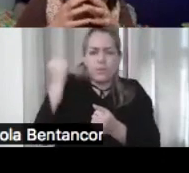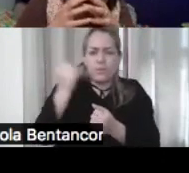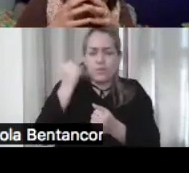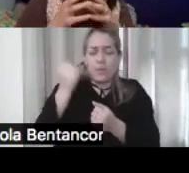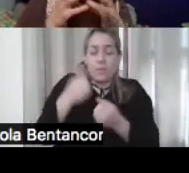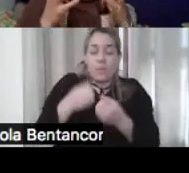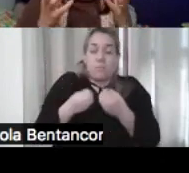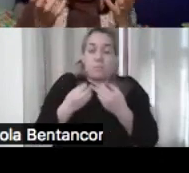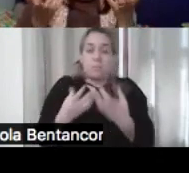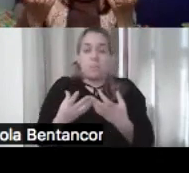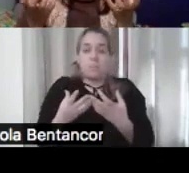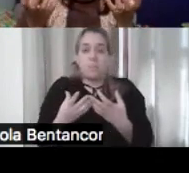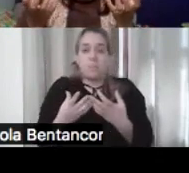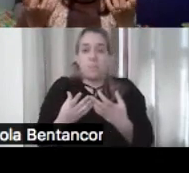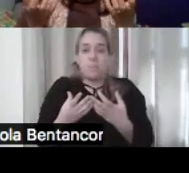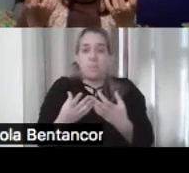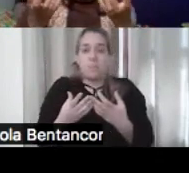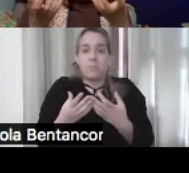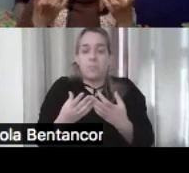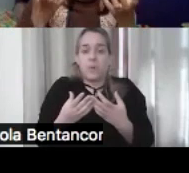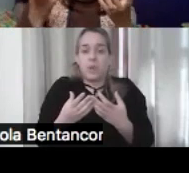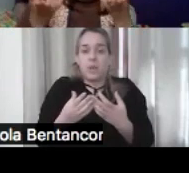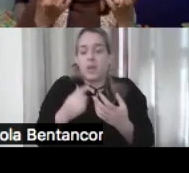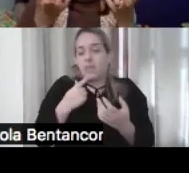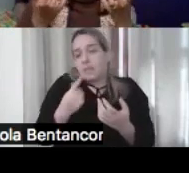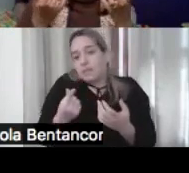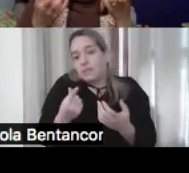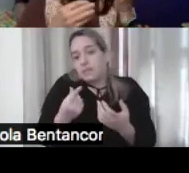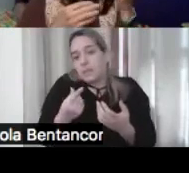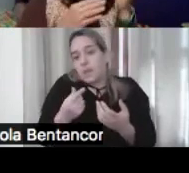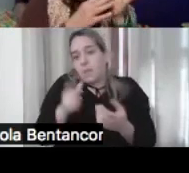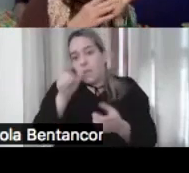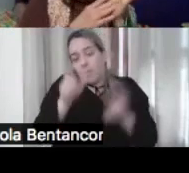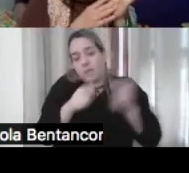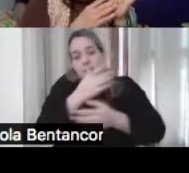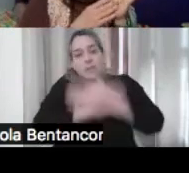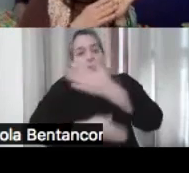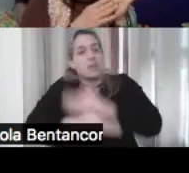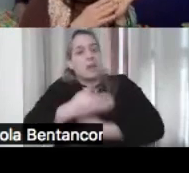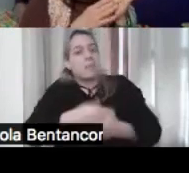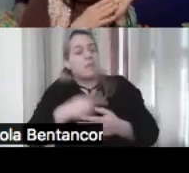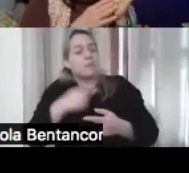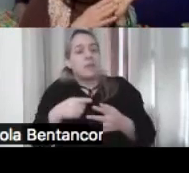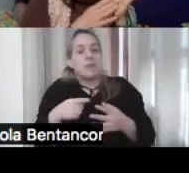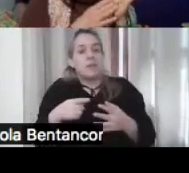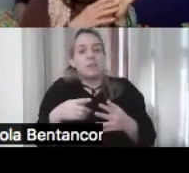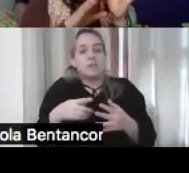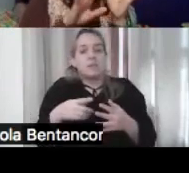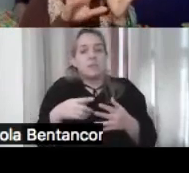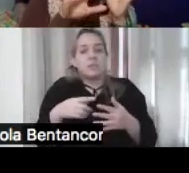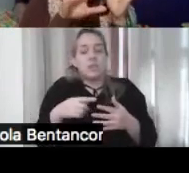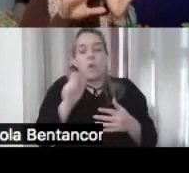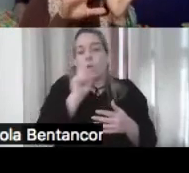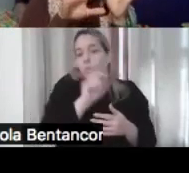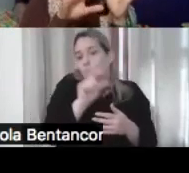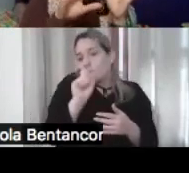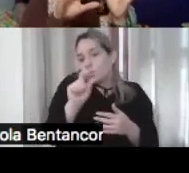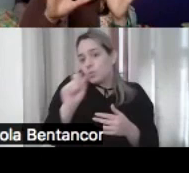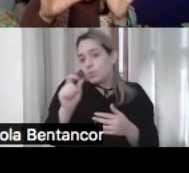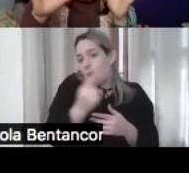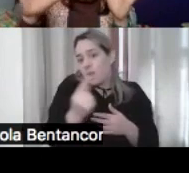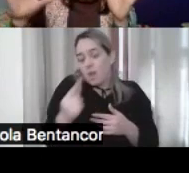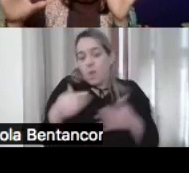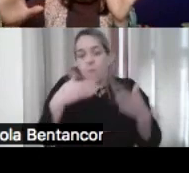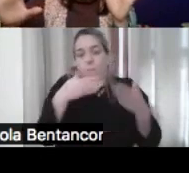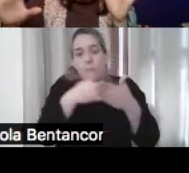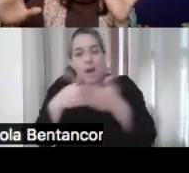porque justamente nosotros decimos que la discapacidad es la interacción entre las características identitarias de la persona, las barreras